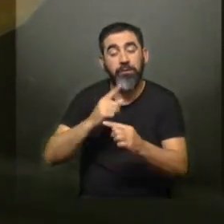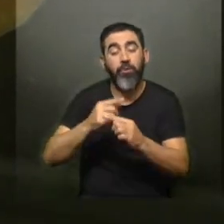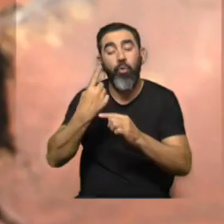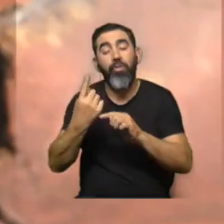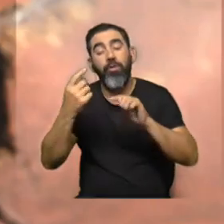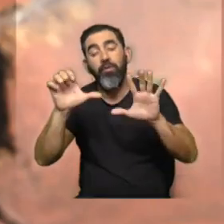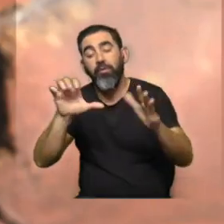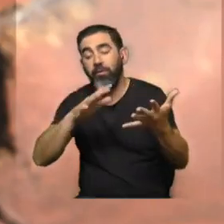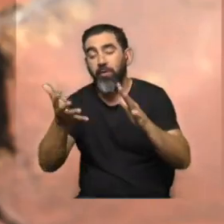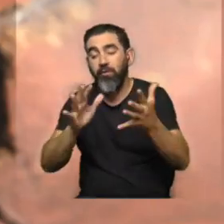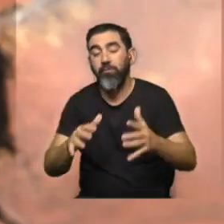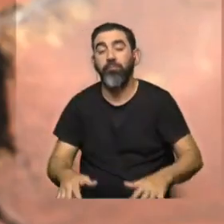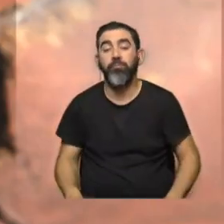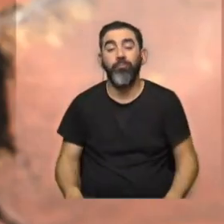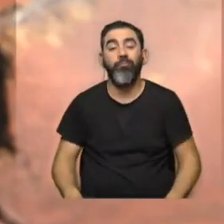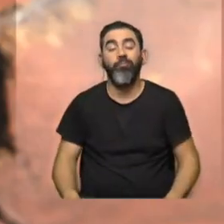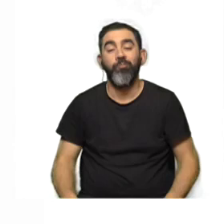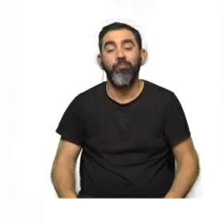XVI.